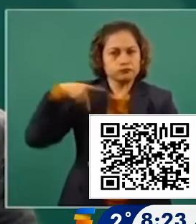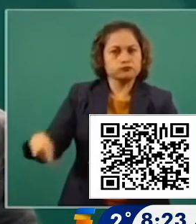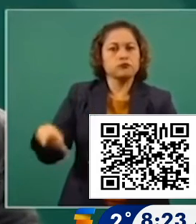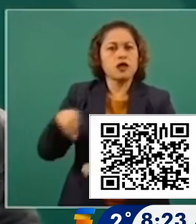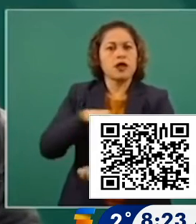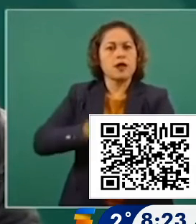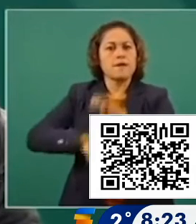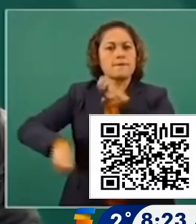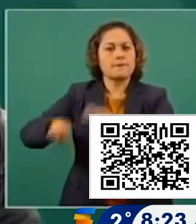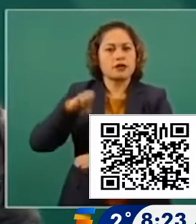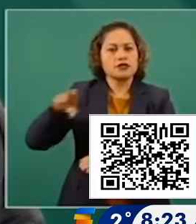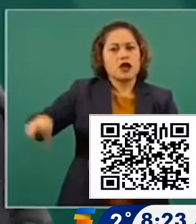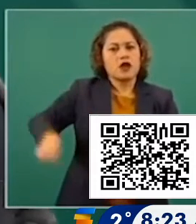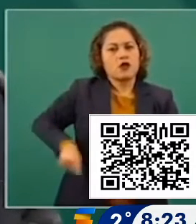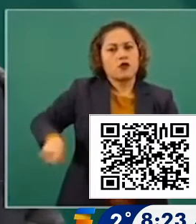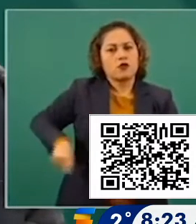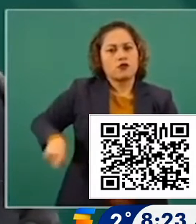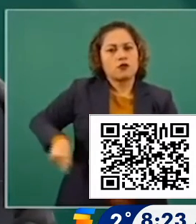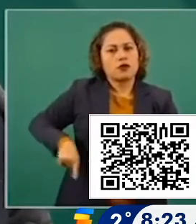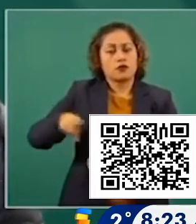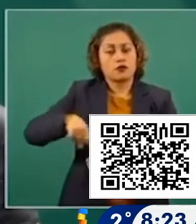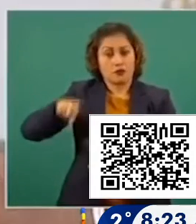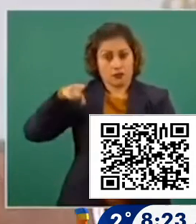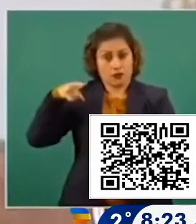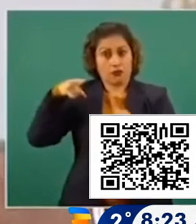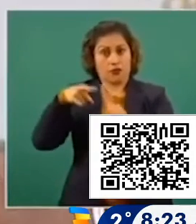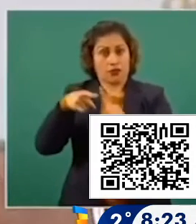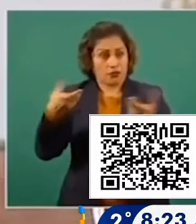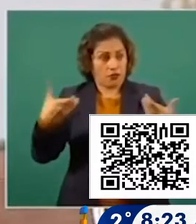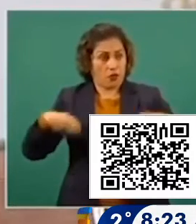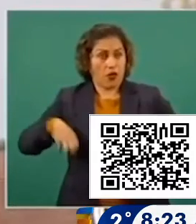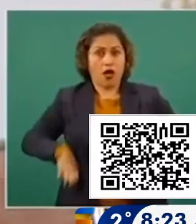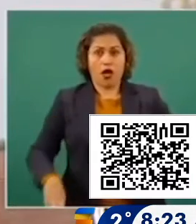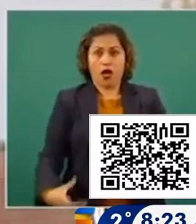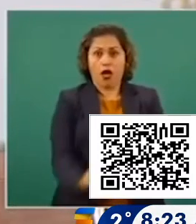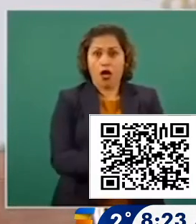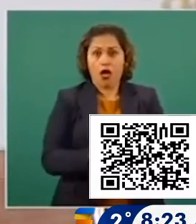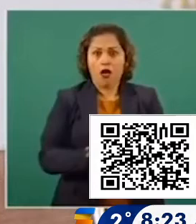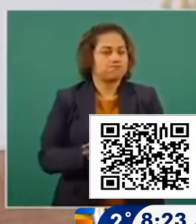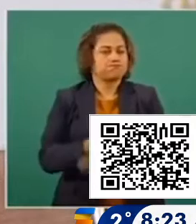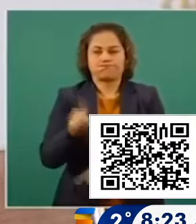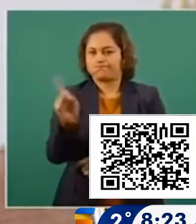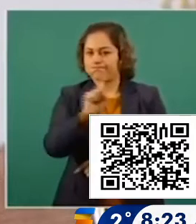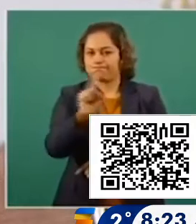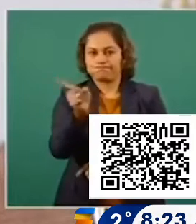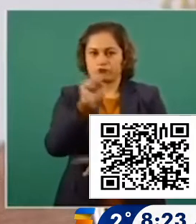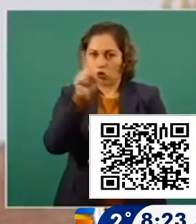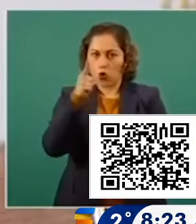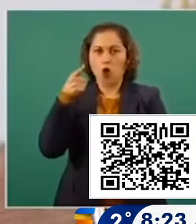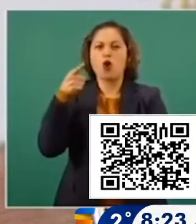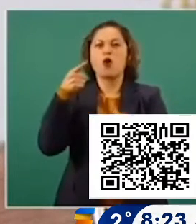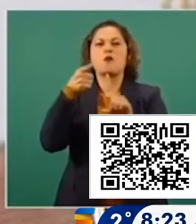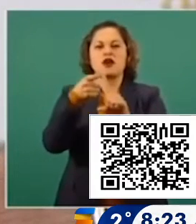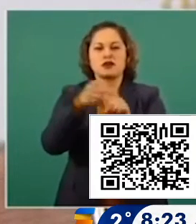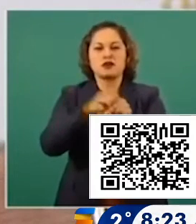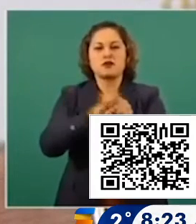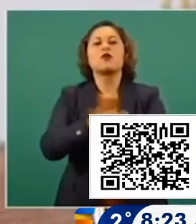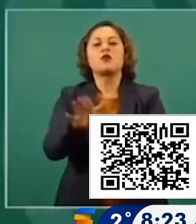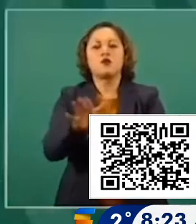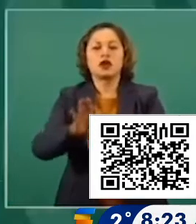todos ayudemos como lo hemos hecho siempre. El mandatario fue enfático al señalar que pese a la especulación